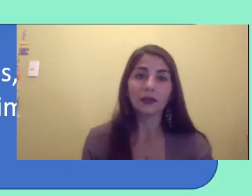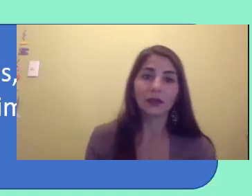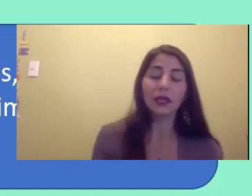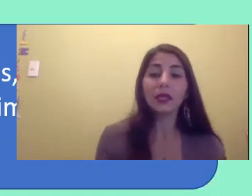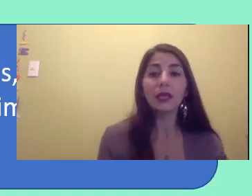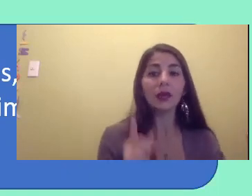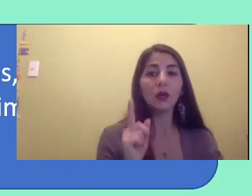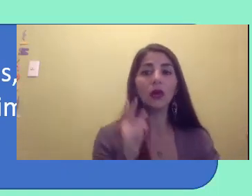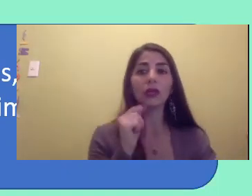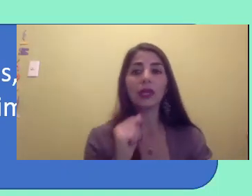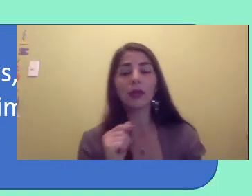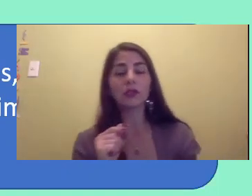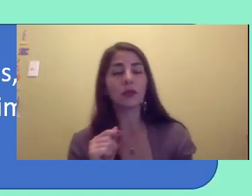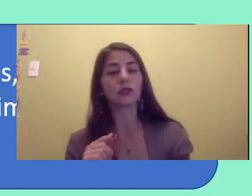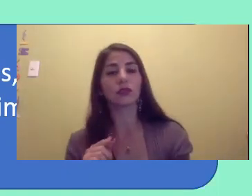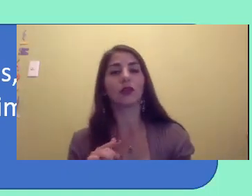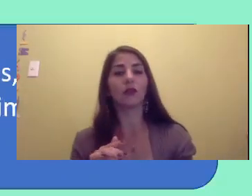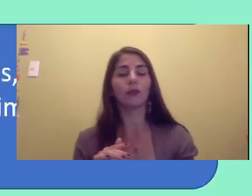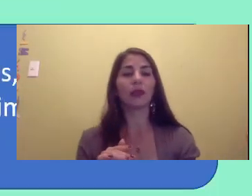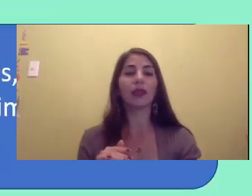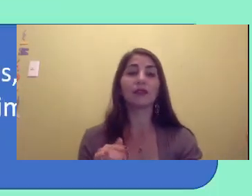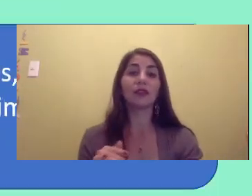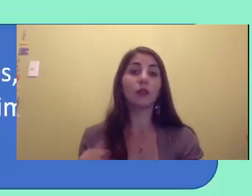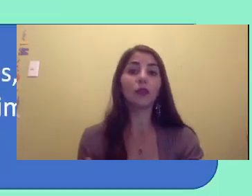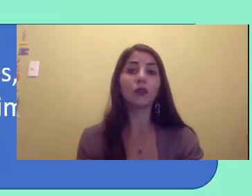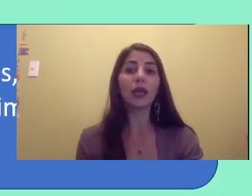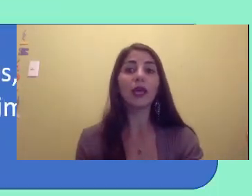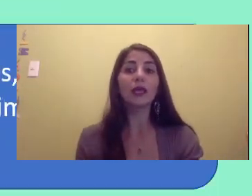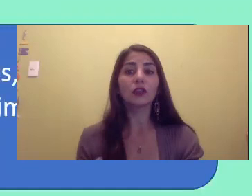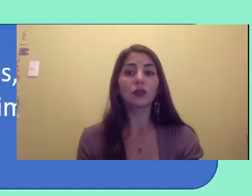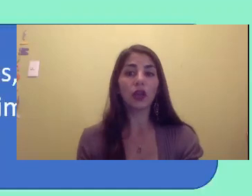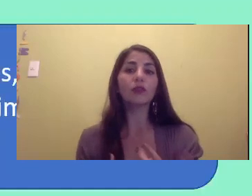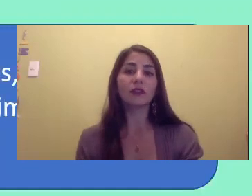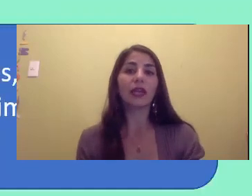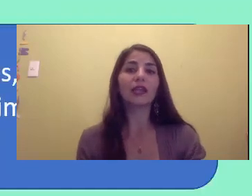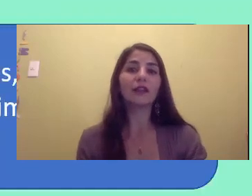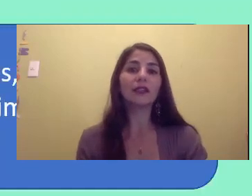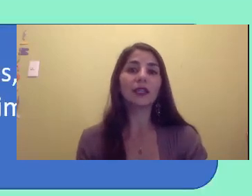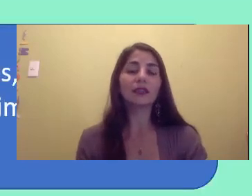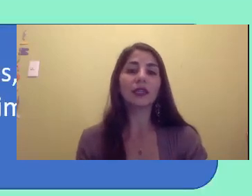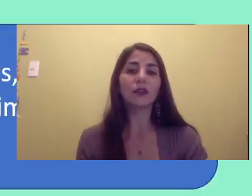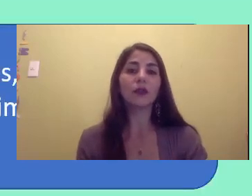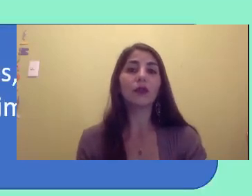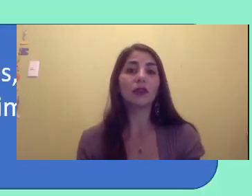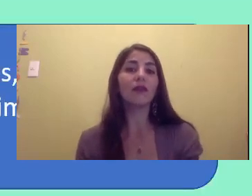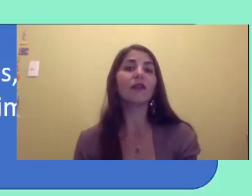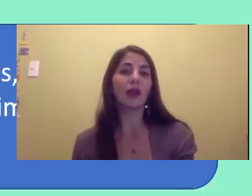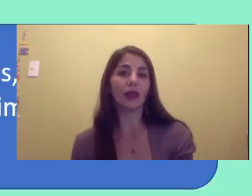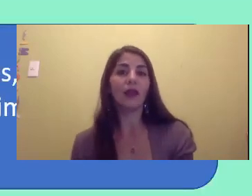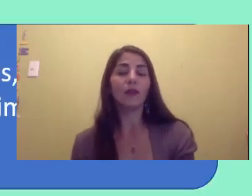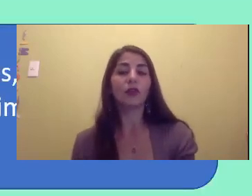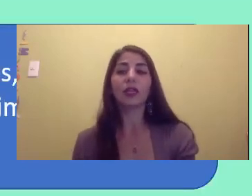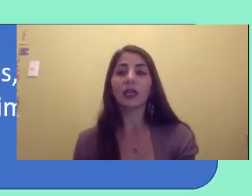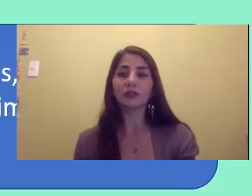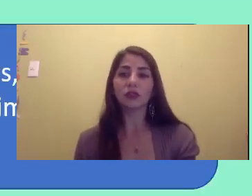oral. Y ojo que hay muchas personas con pérdida severa o profunda que tuvieron la posibilidad de rehabilitarse de forma auditiva